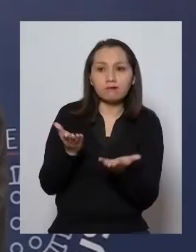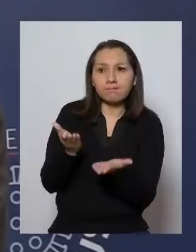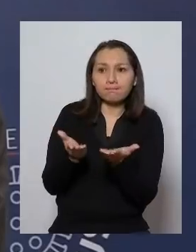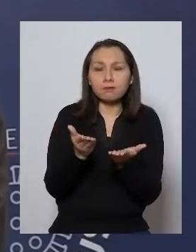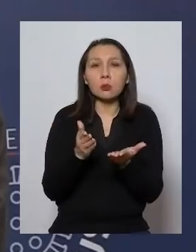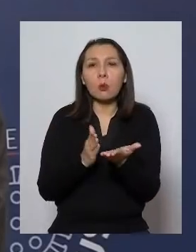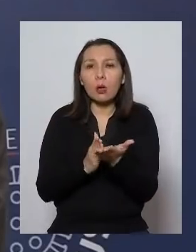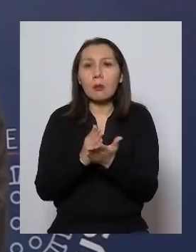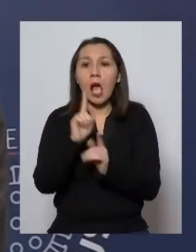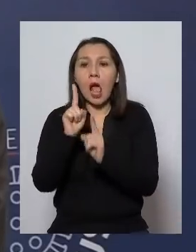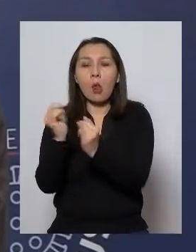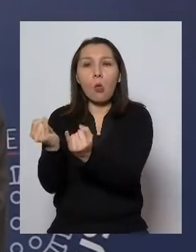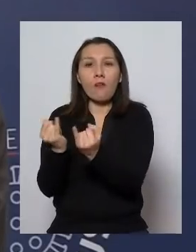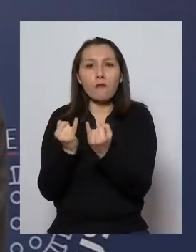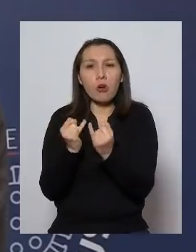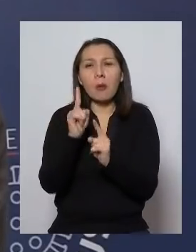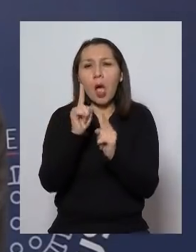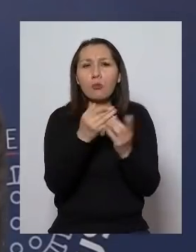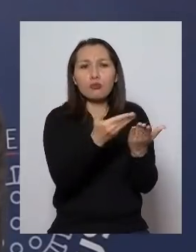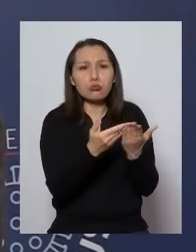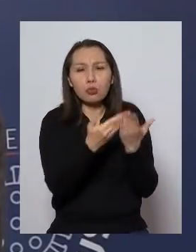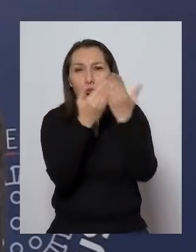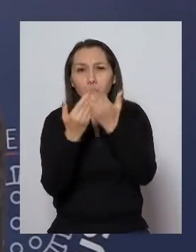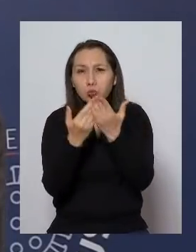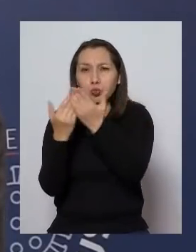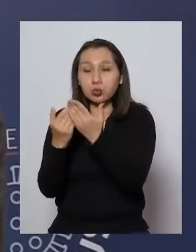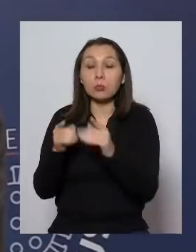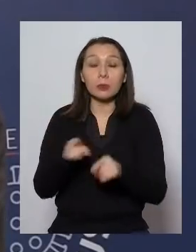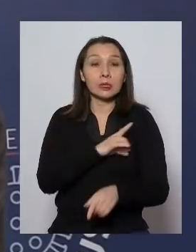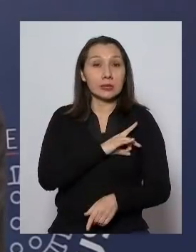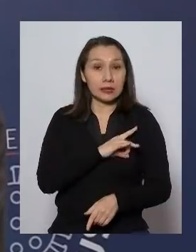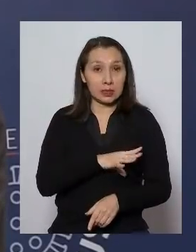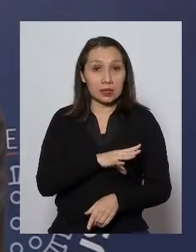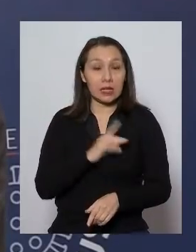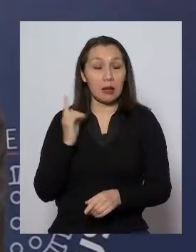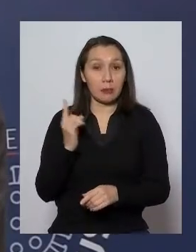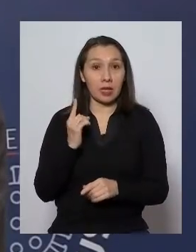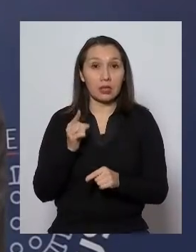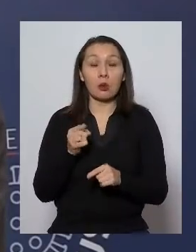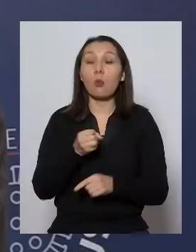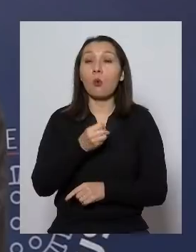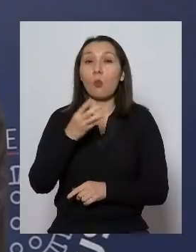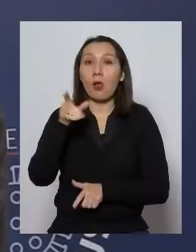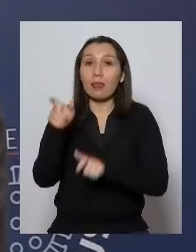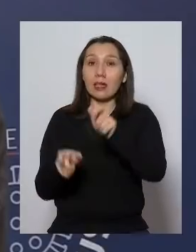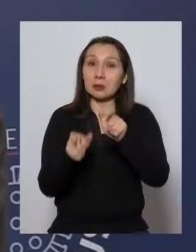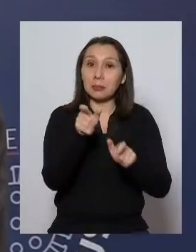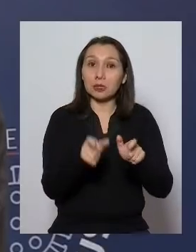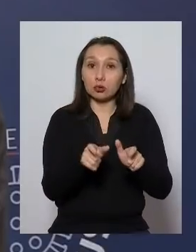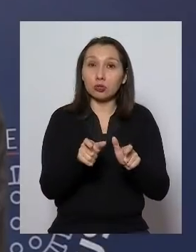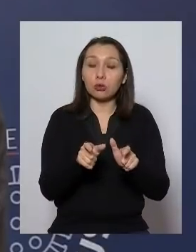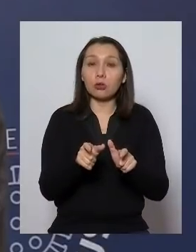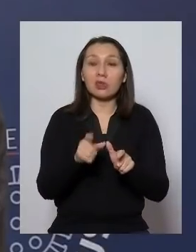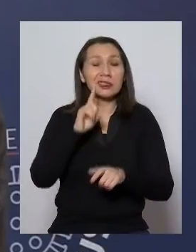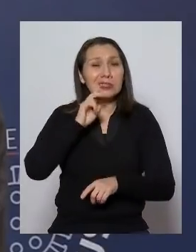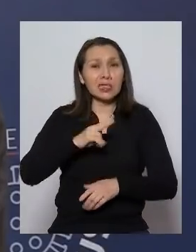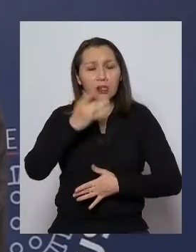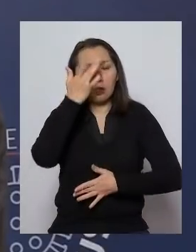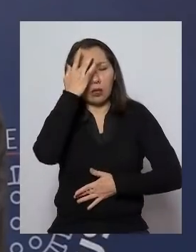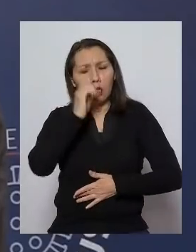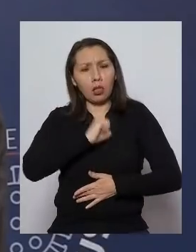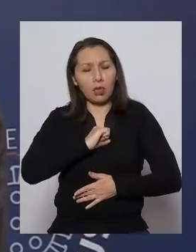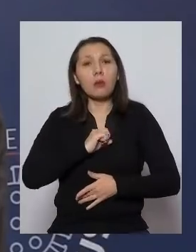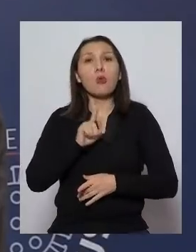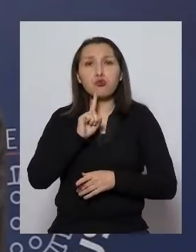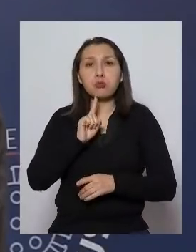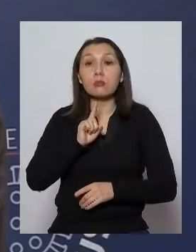a partir de algunos informes aislados. En Chile en particular, la cantidad de personas asintomáticas que tienen